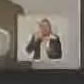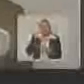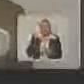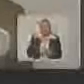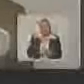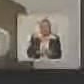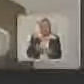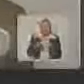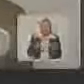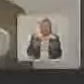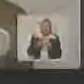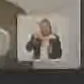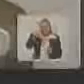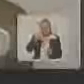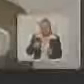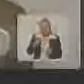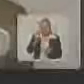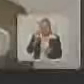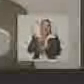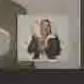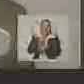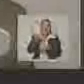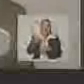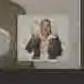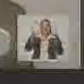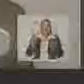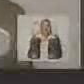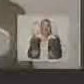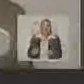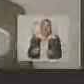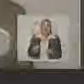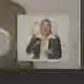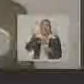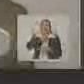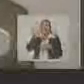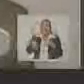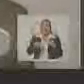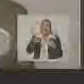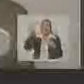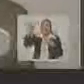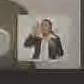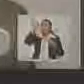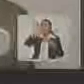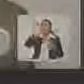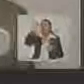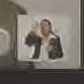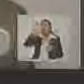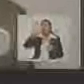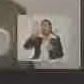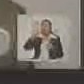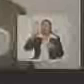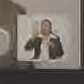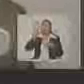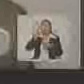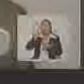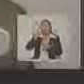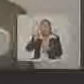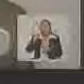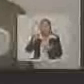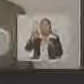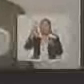y seguridad acopiaremos todos los métodos modernos de vigilancia con videocámaras,